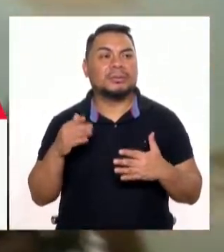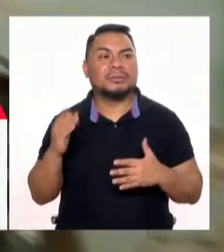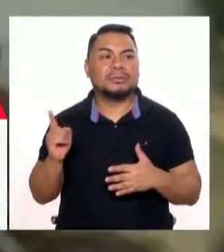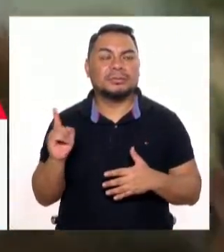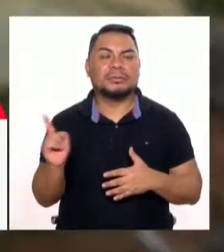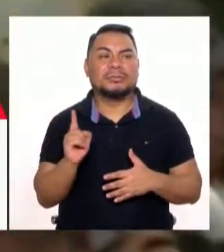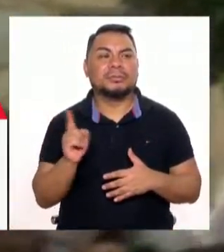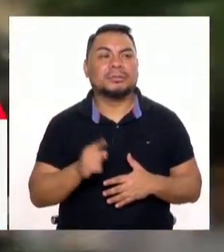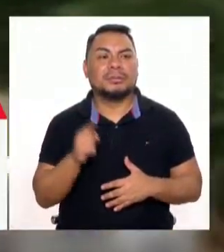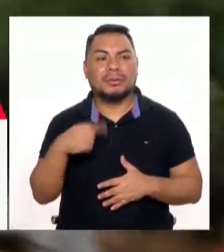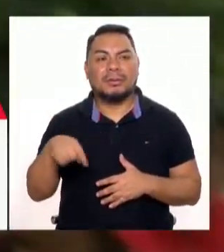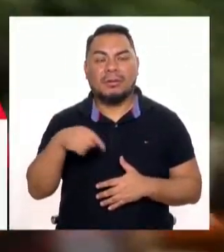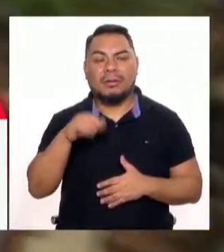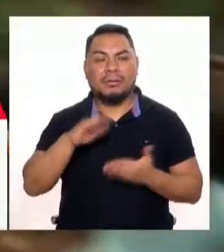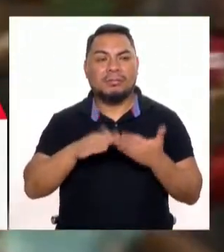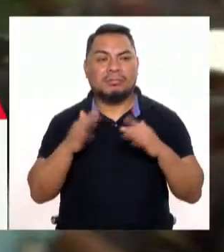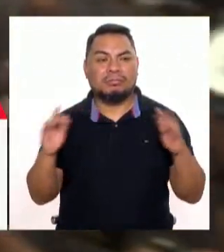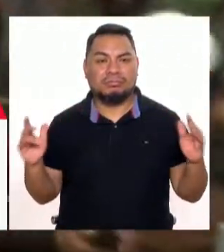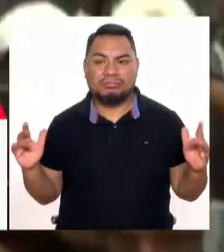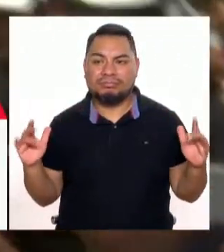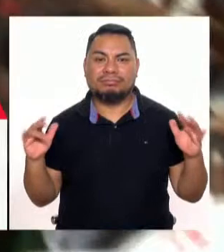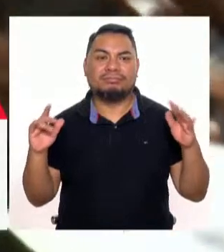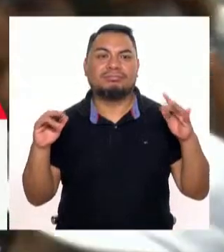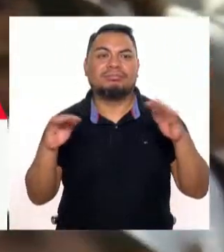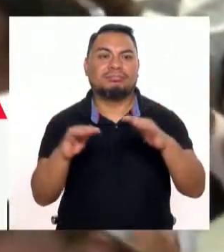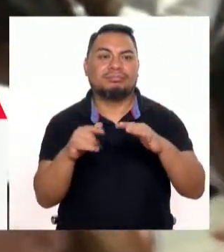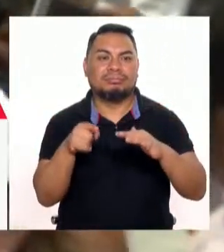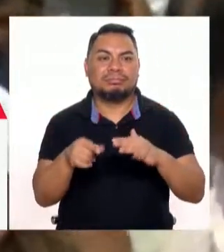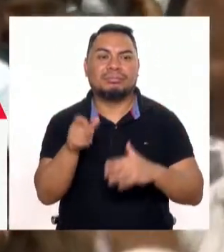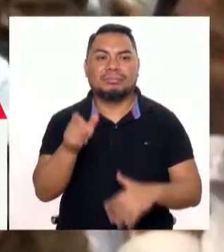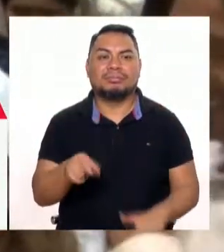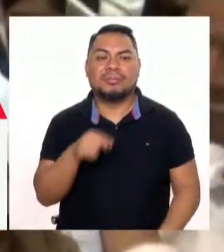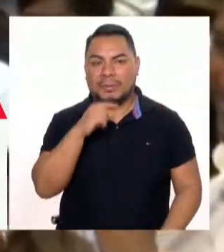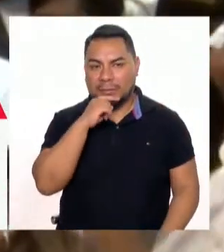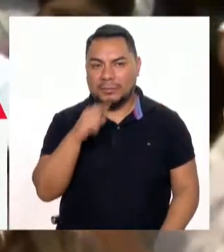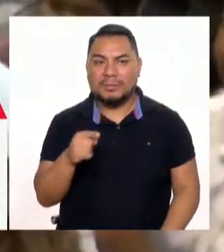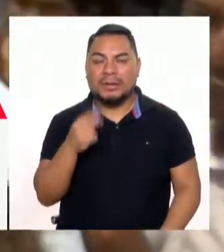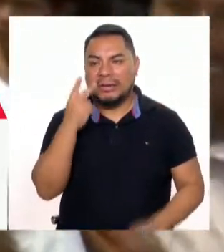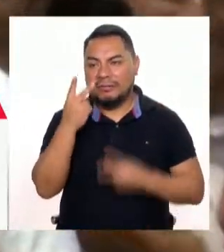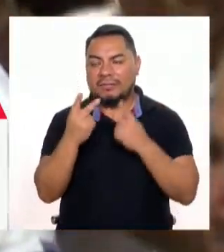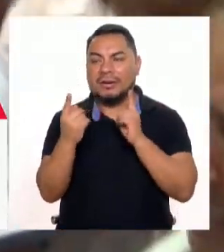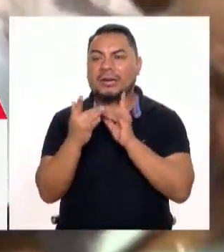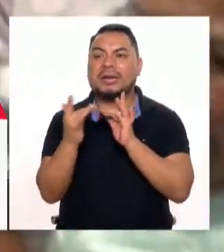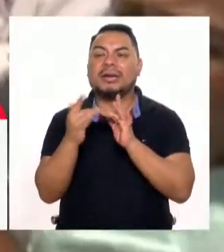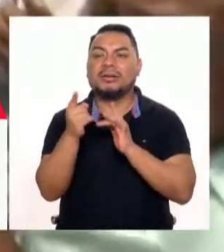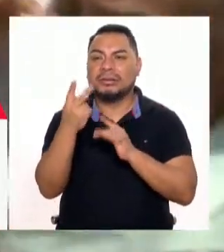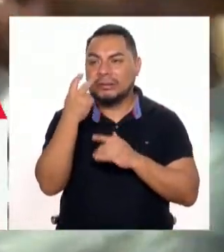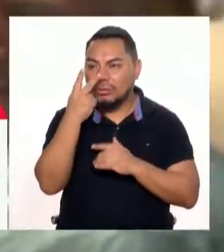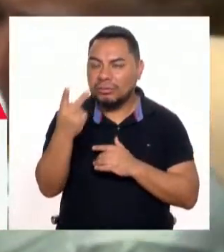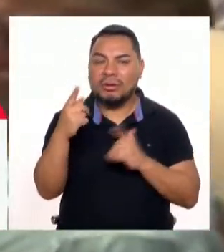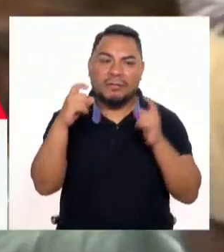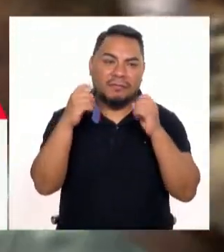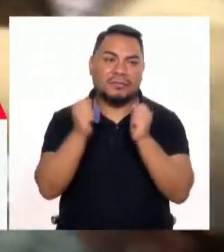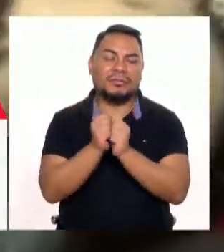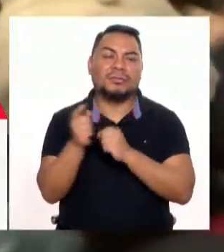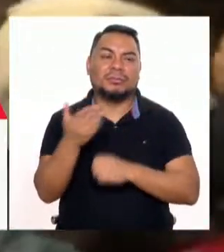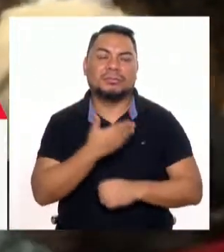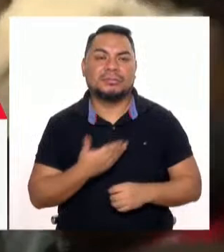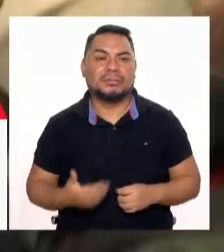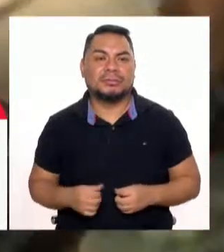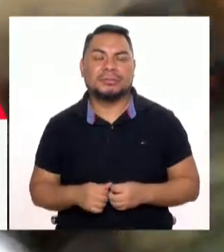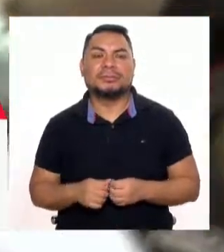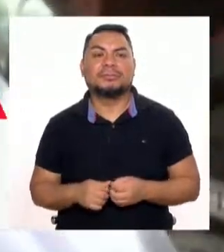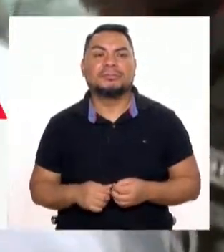recorrido miren ustedes la conmoción que ha generado Pues en la zona que están intentando tomarse fotografías